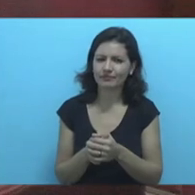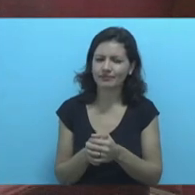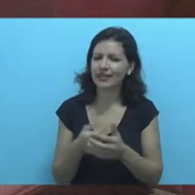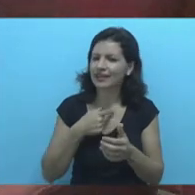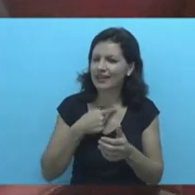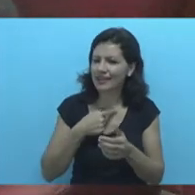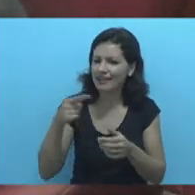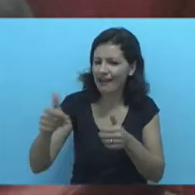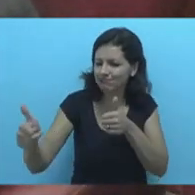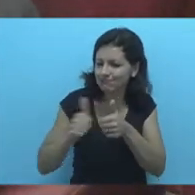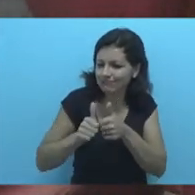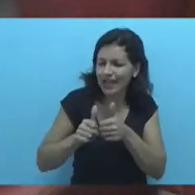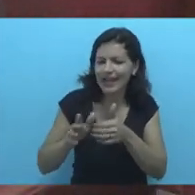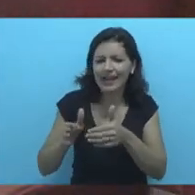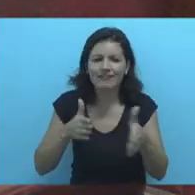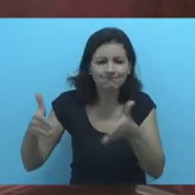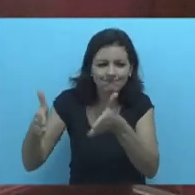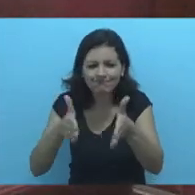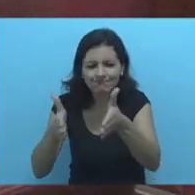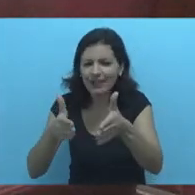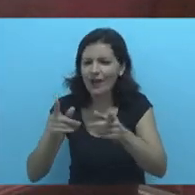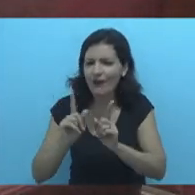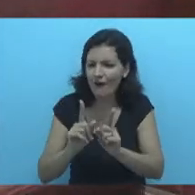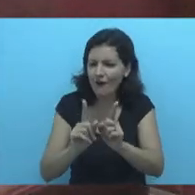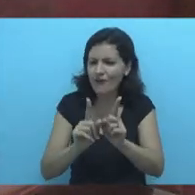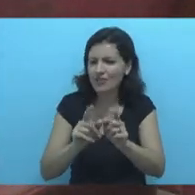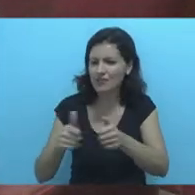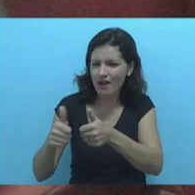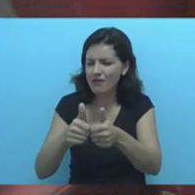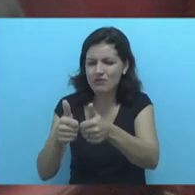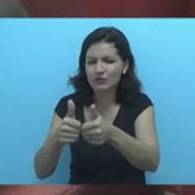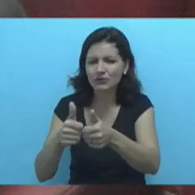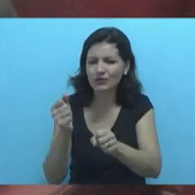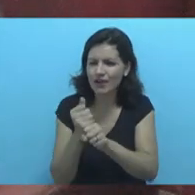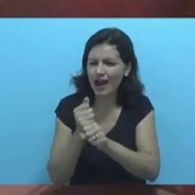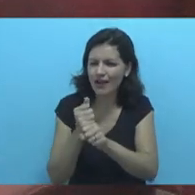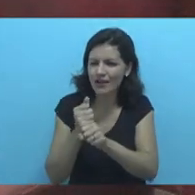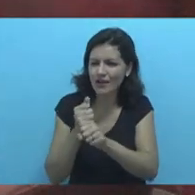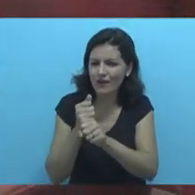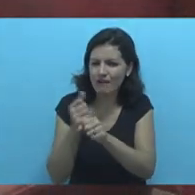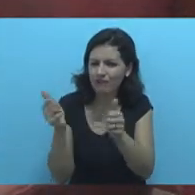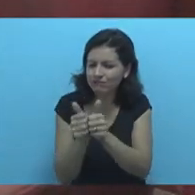nuestro, de querer que el camino el camino de la política nos una. Yo creo que